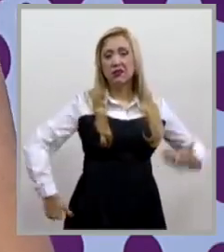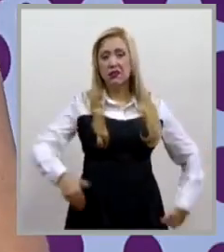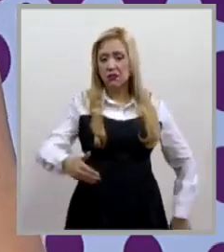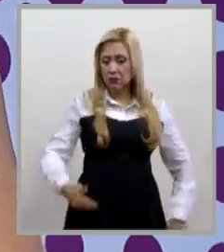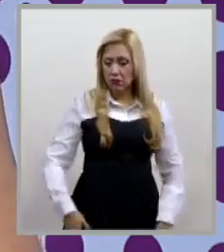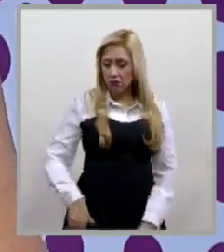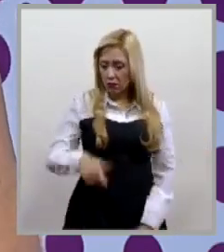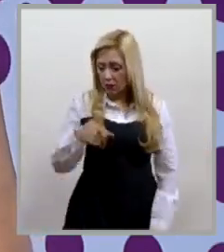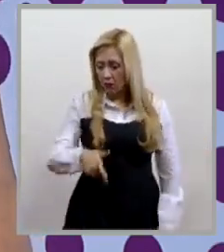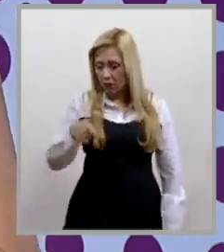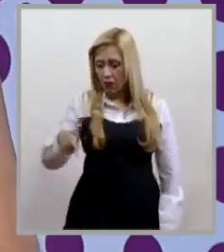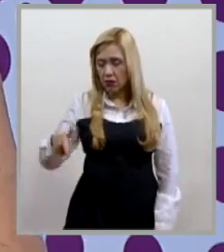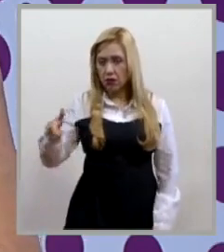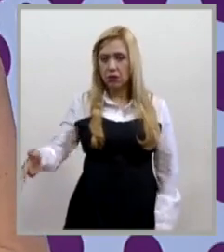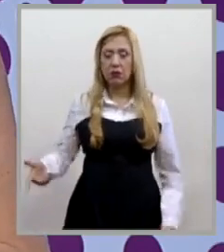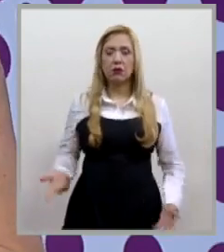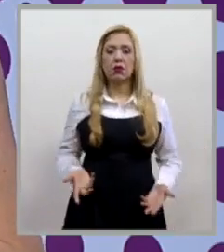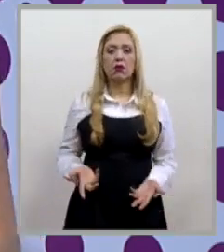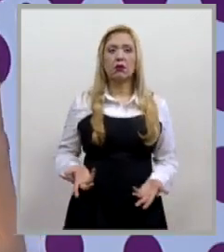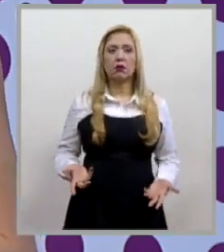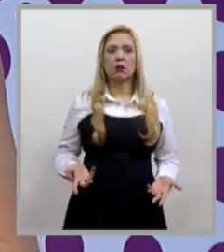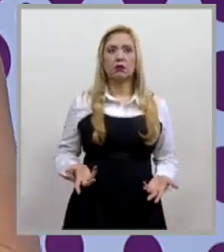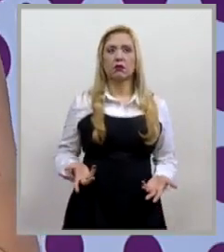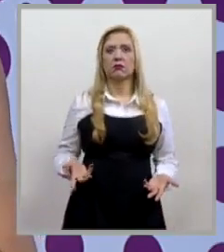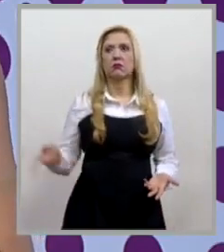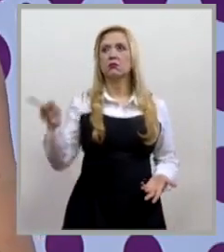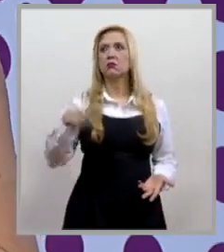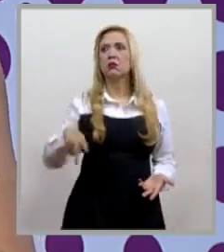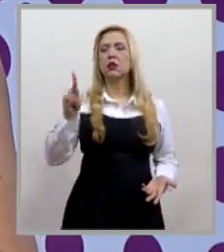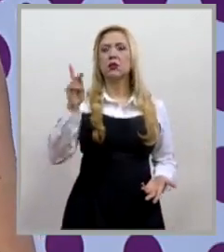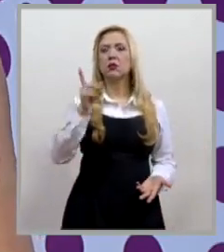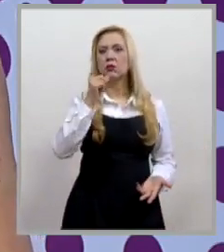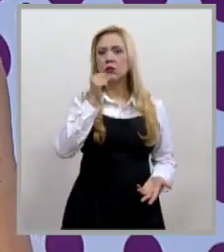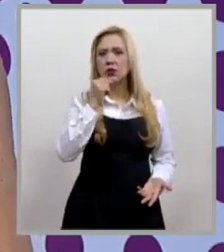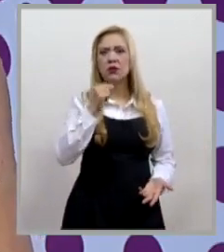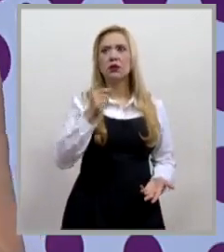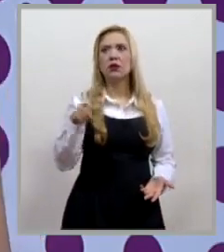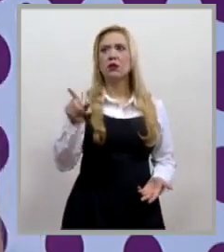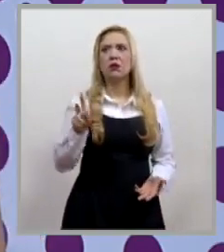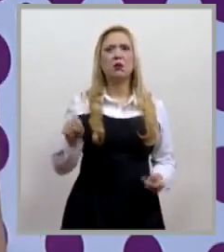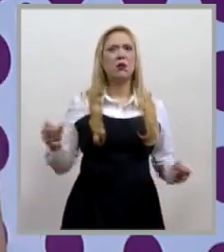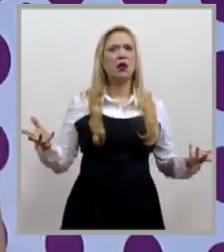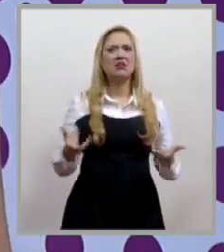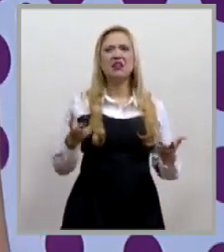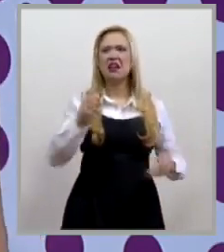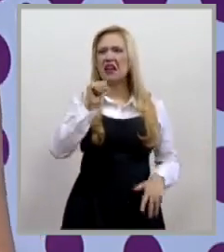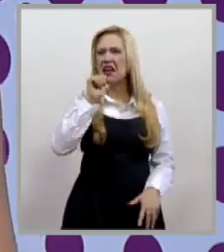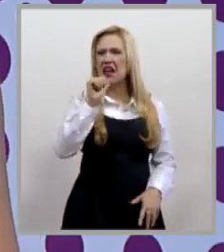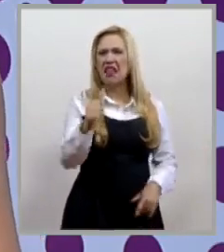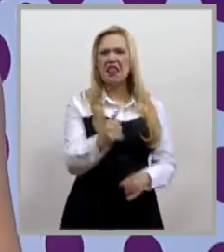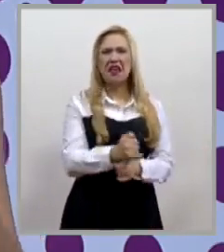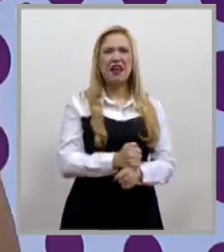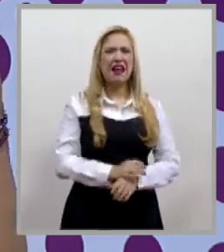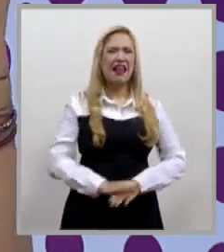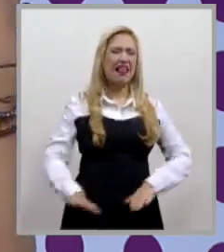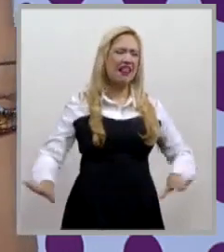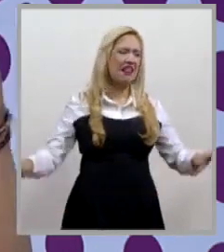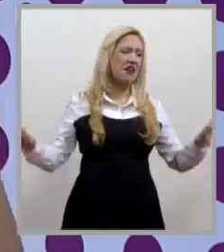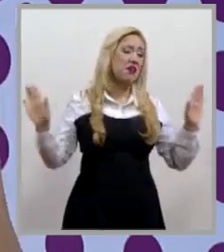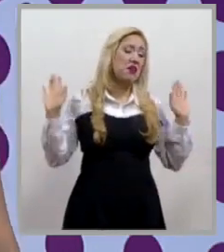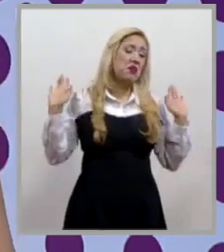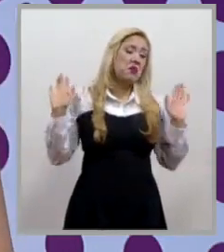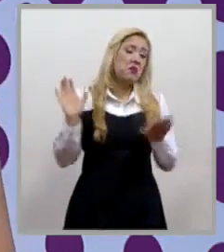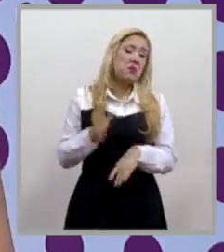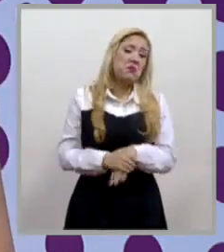violencia, lo sorprendente era que la autoridad no había hecho absolutamente nada, ¿no? A pesar pues, de tener